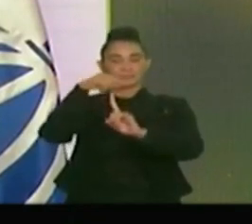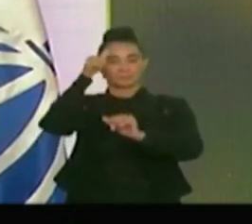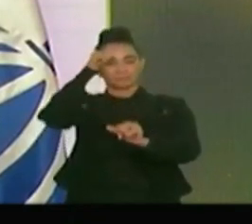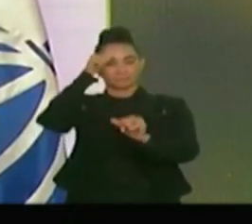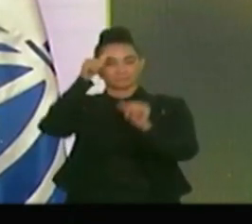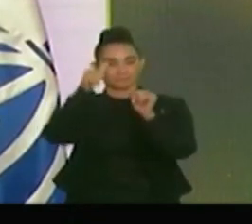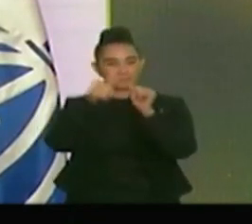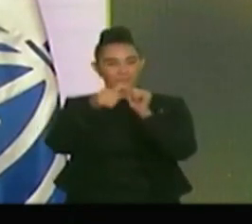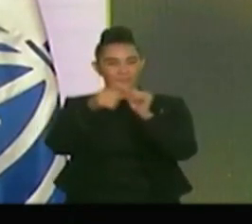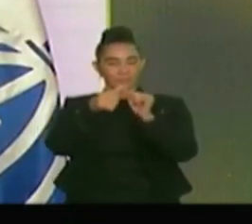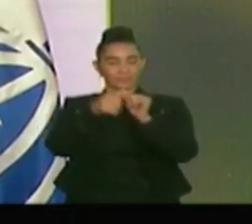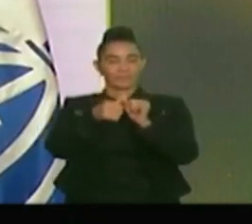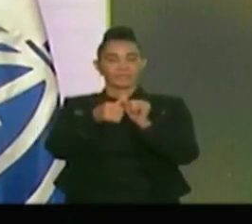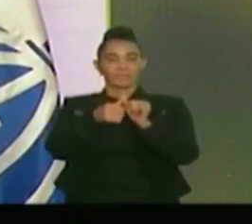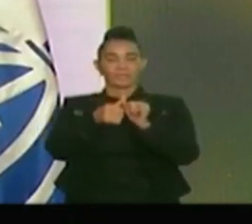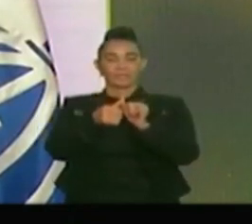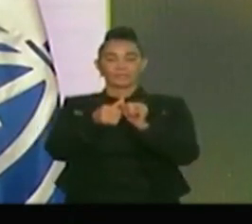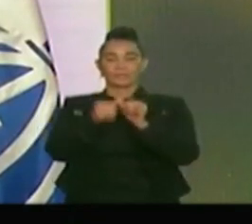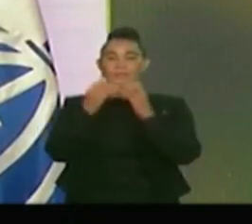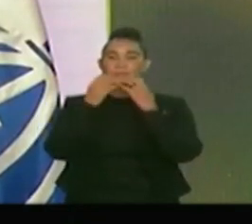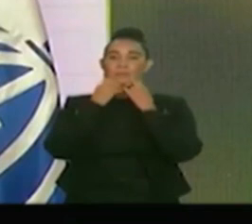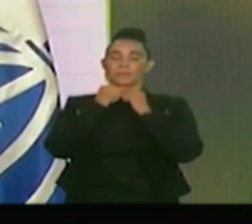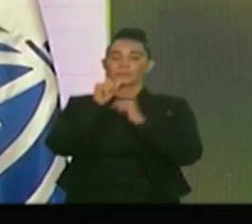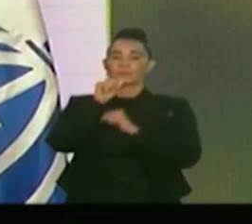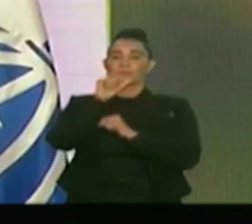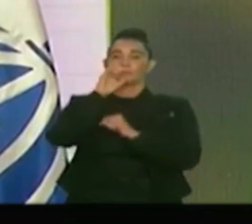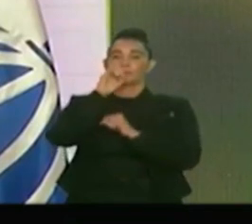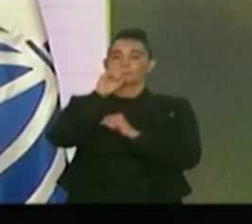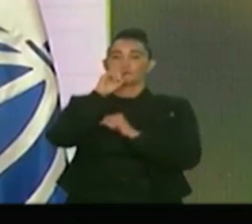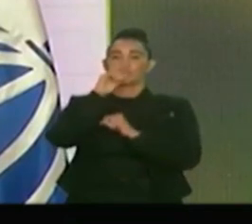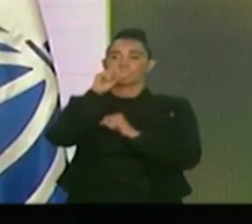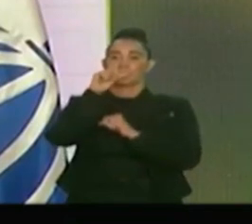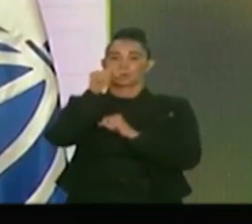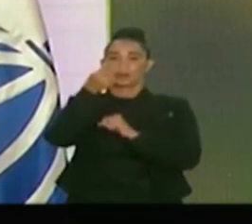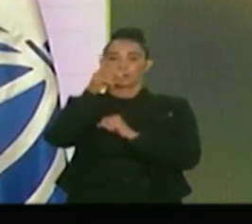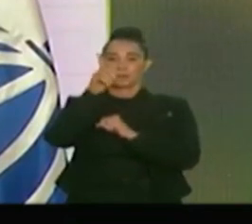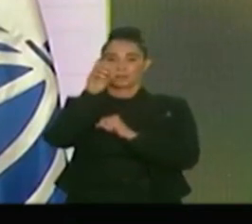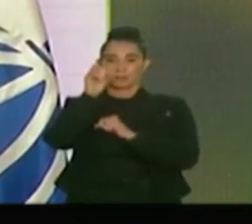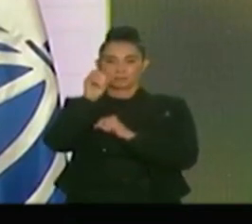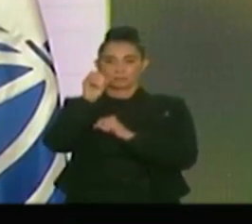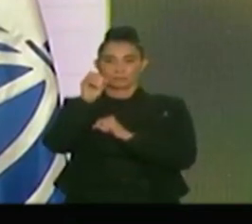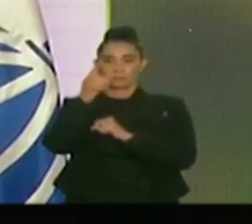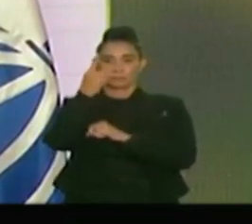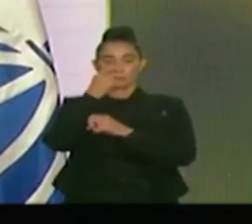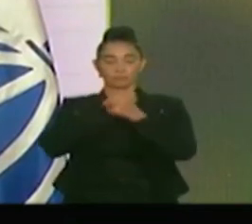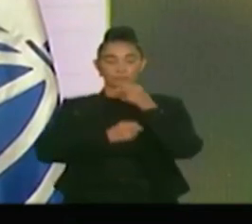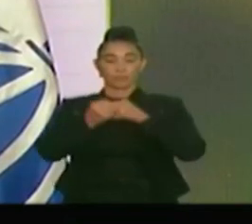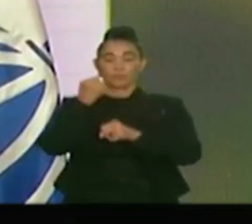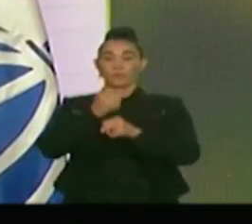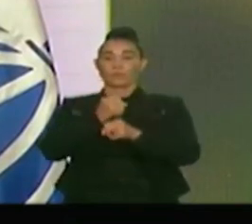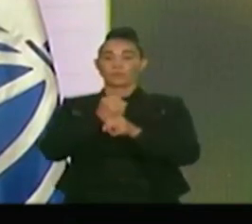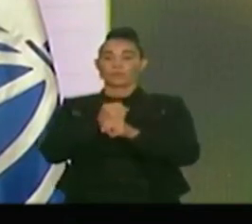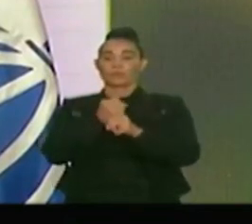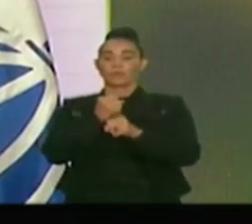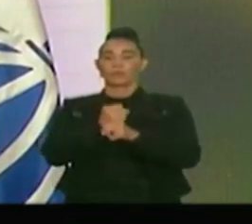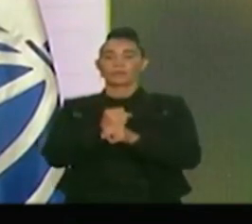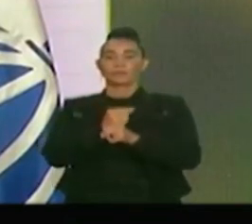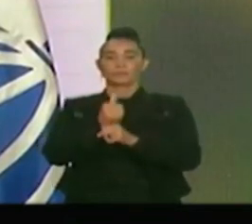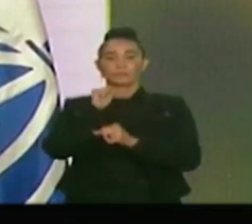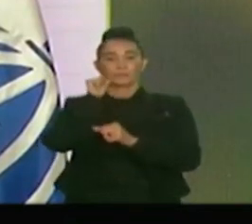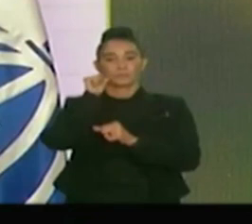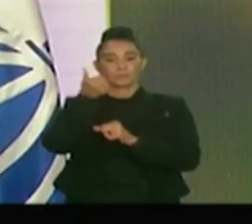recordar a nuestro querido Orlando, que tenemos un aniversario de su mañana, de